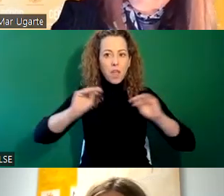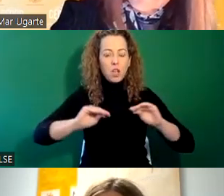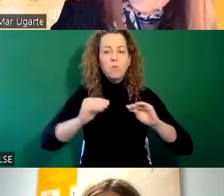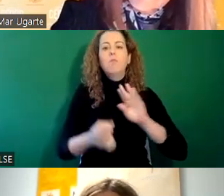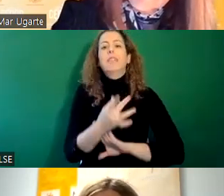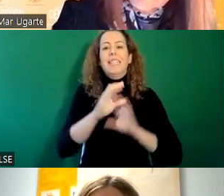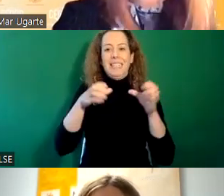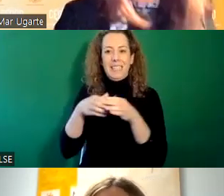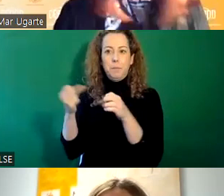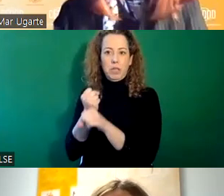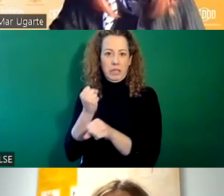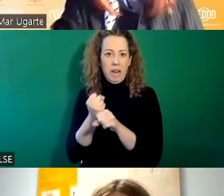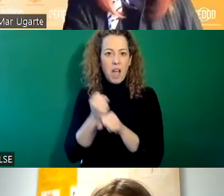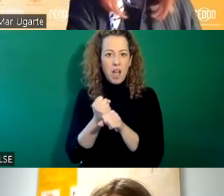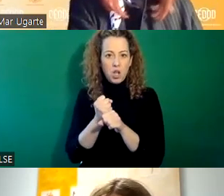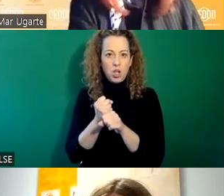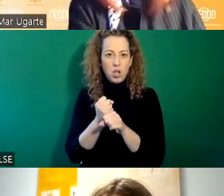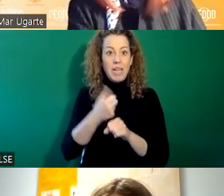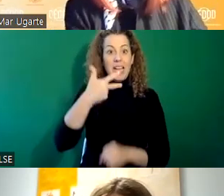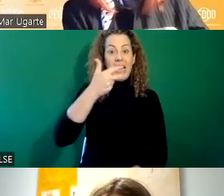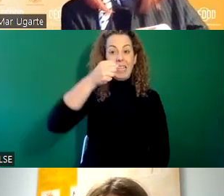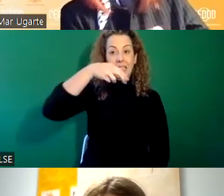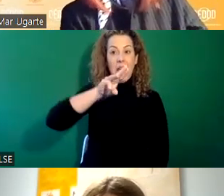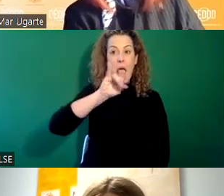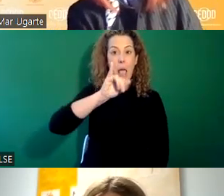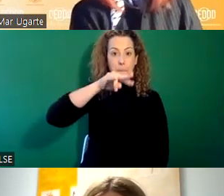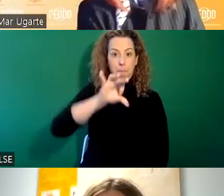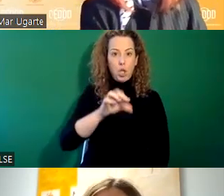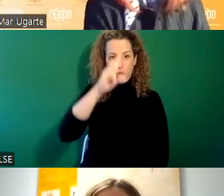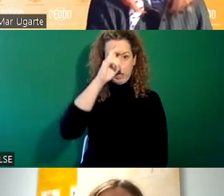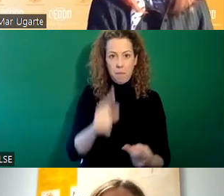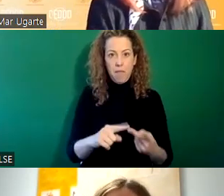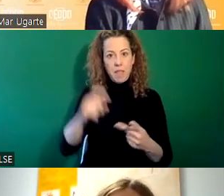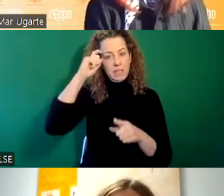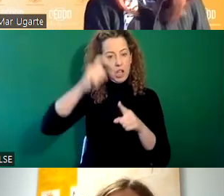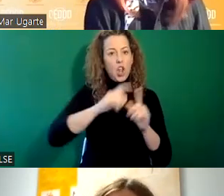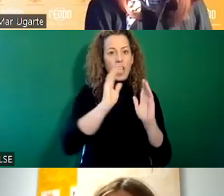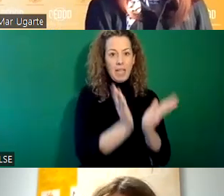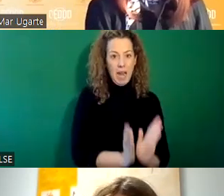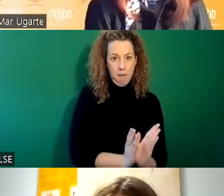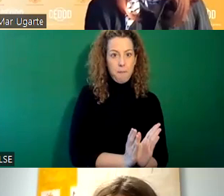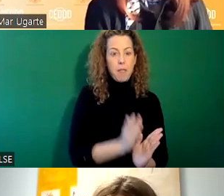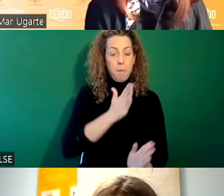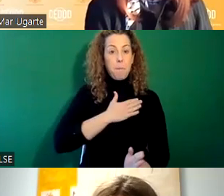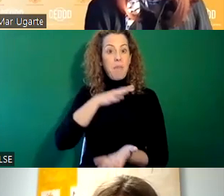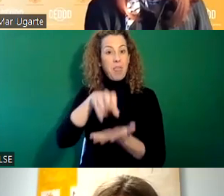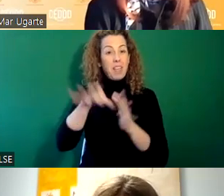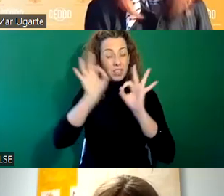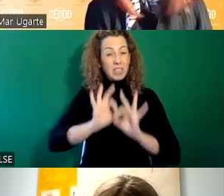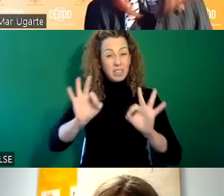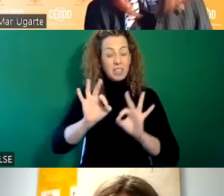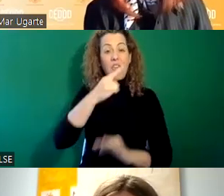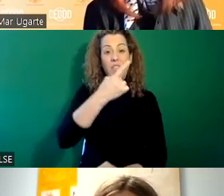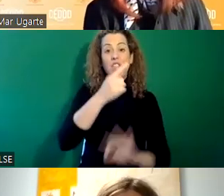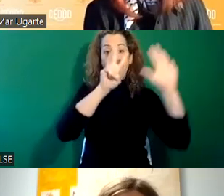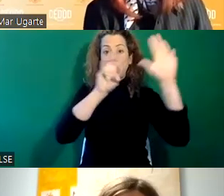creando equipos de trabajo, el Champions en Demencias, Psicología y Terapia. Mi centro concretamente es de